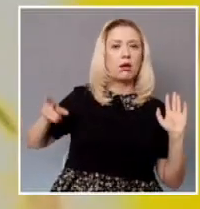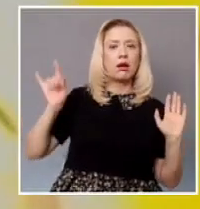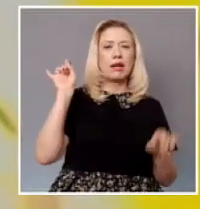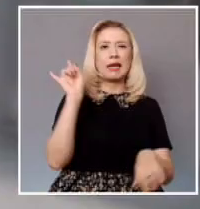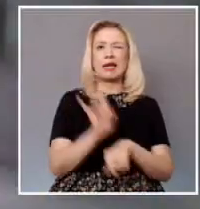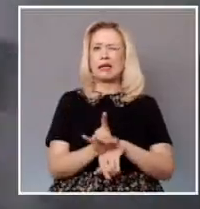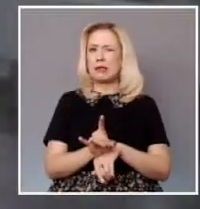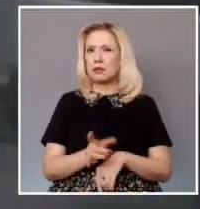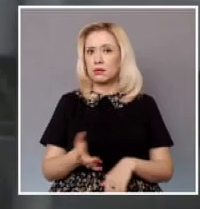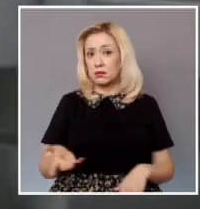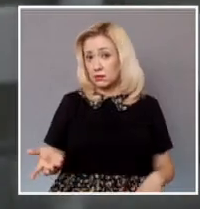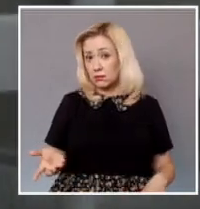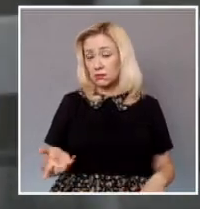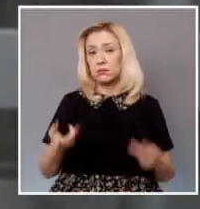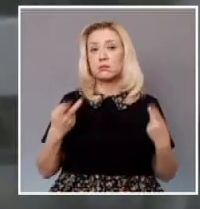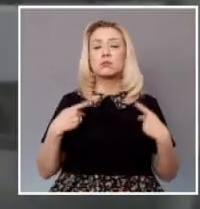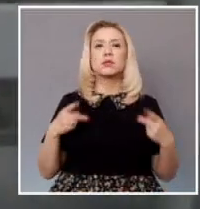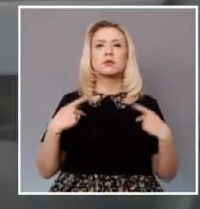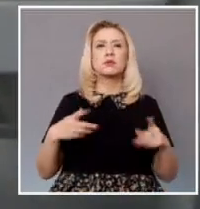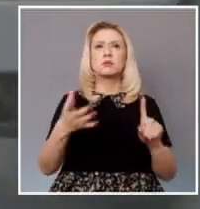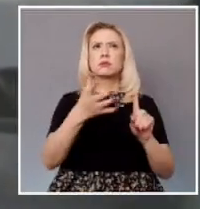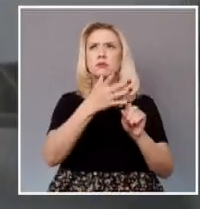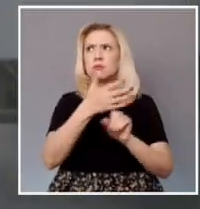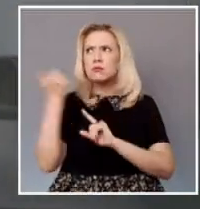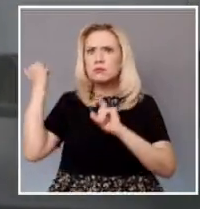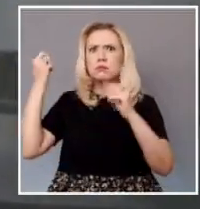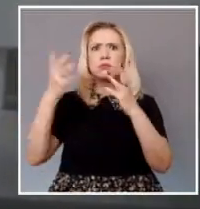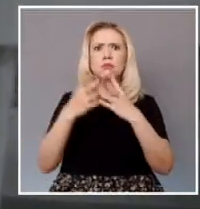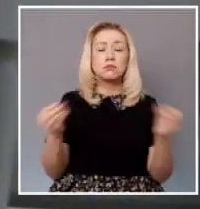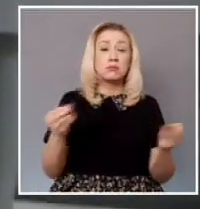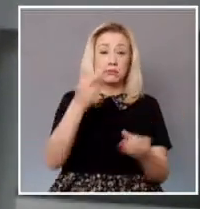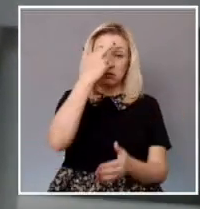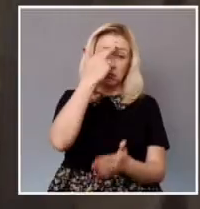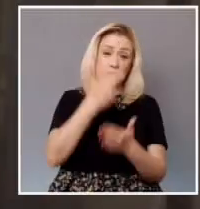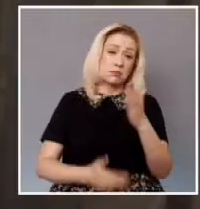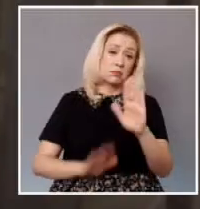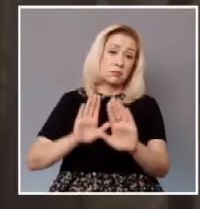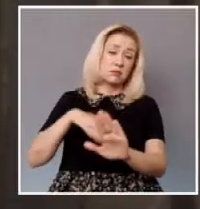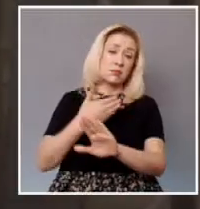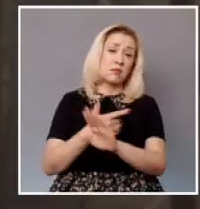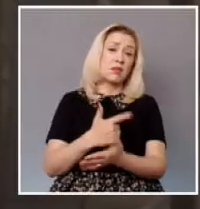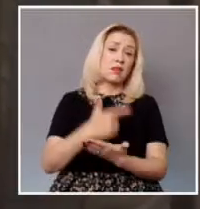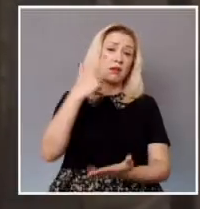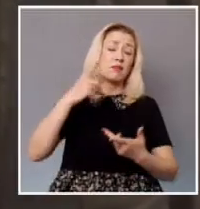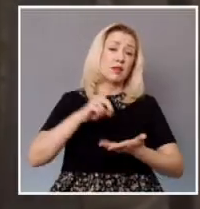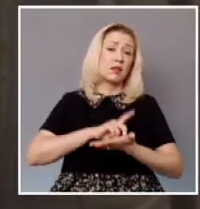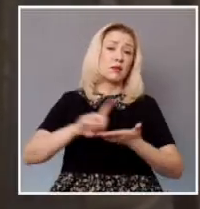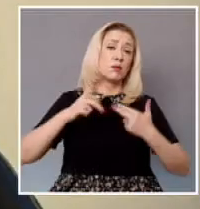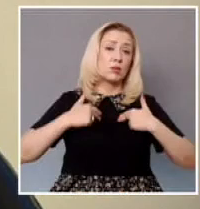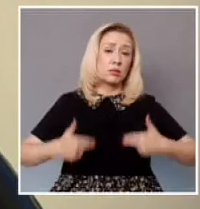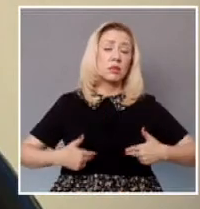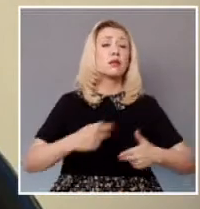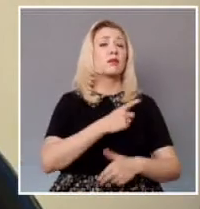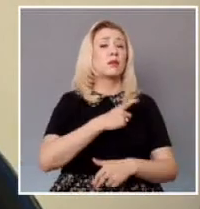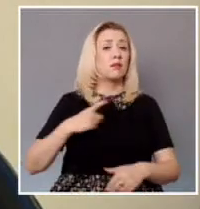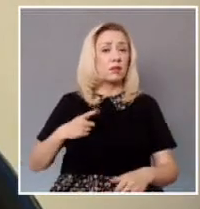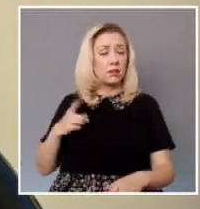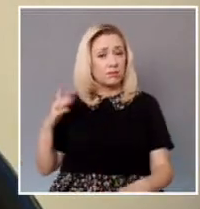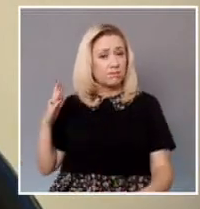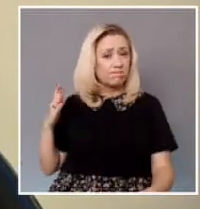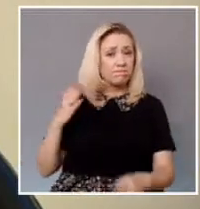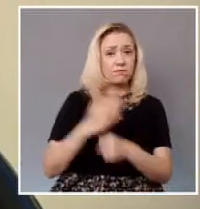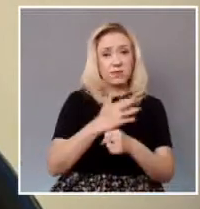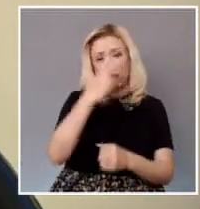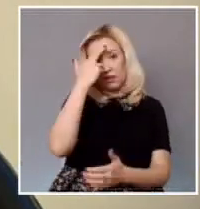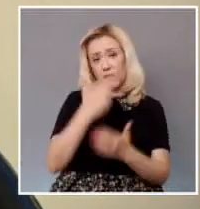de personas y a la tortura como violaciones graves a derechos humanos y delitos que deben ser castigados. Creo que ahorita estamos en